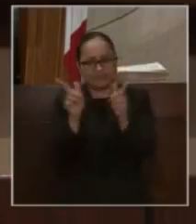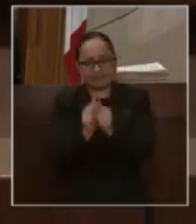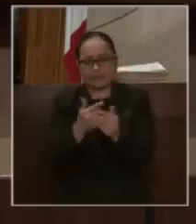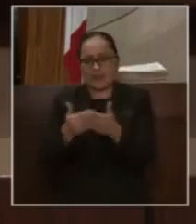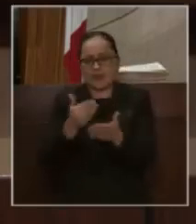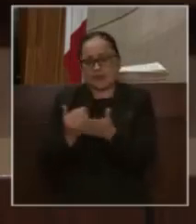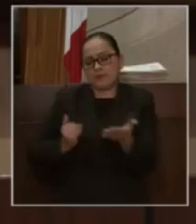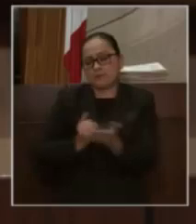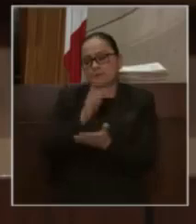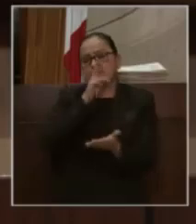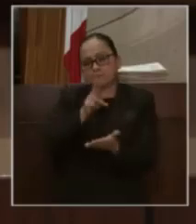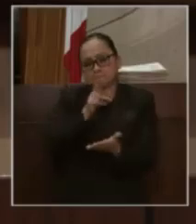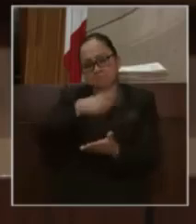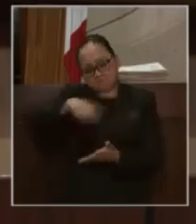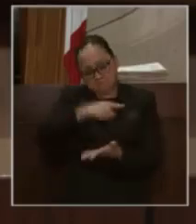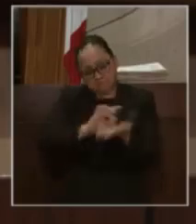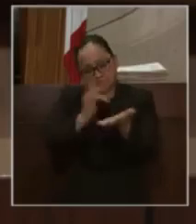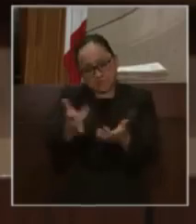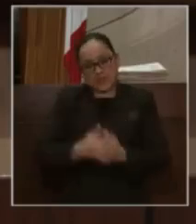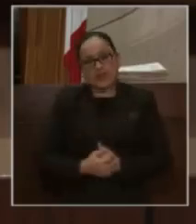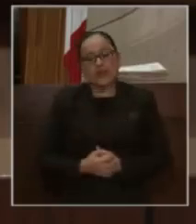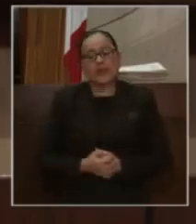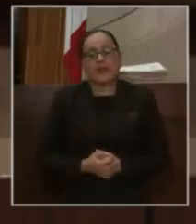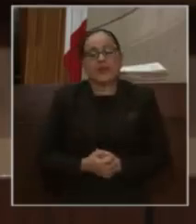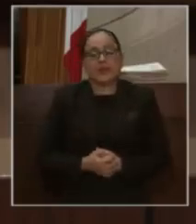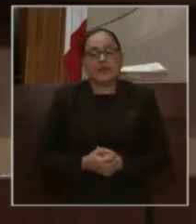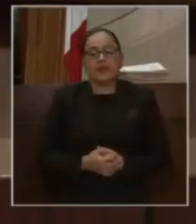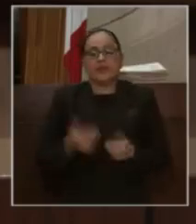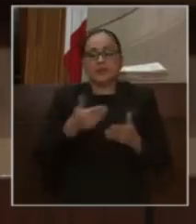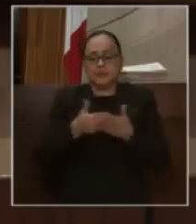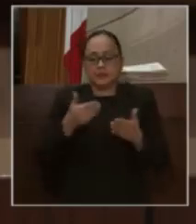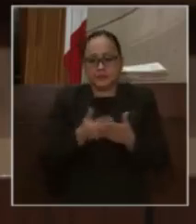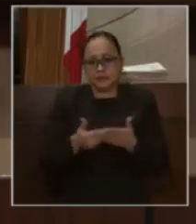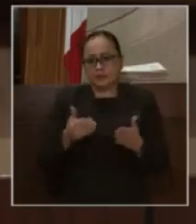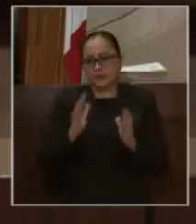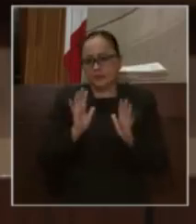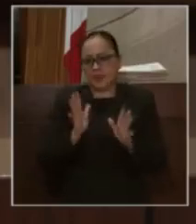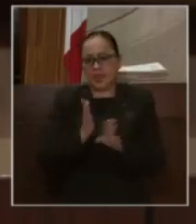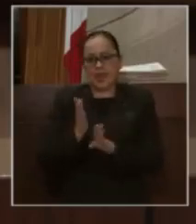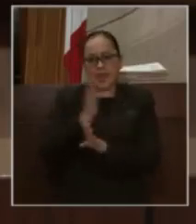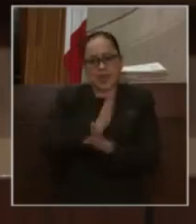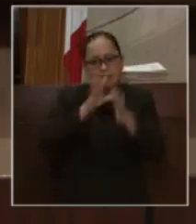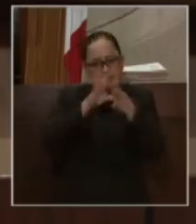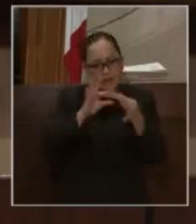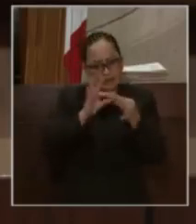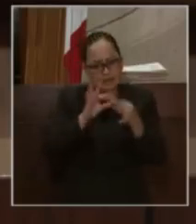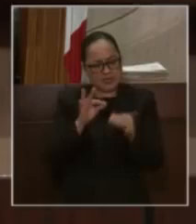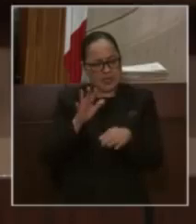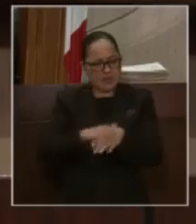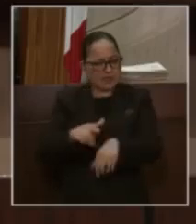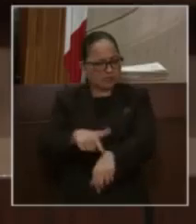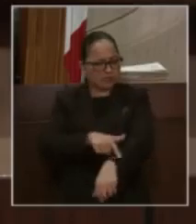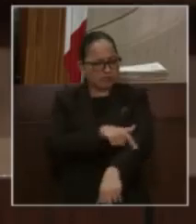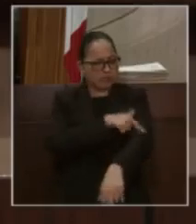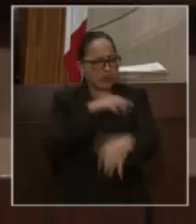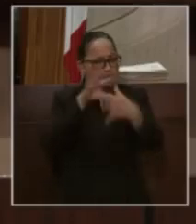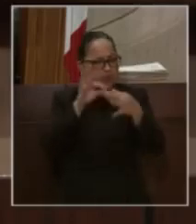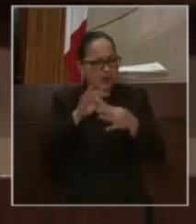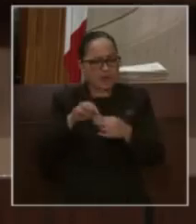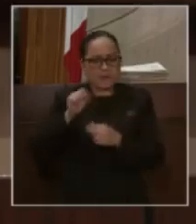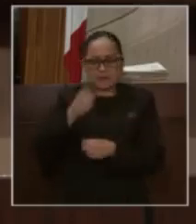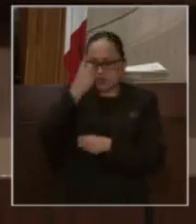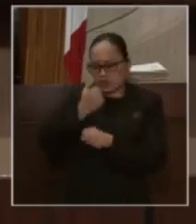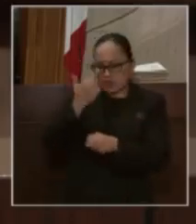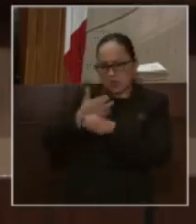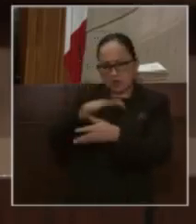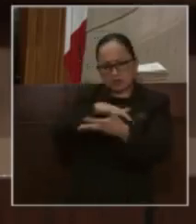nos está presentando. Y bueno, ya se habló del asunto de manera exhaustiva, tanto en la cuenta, creo